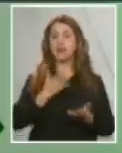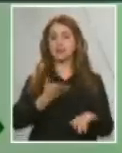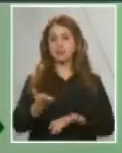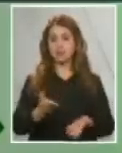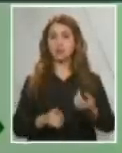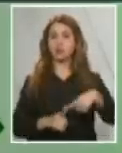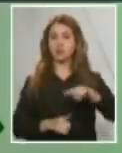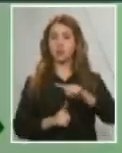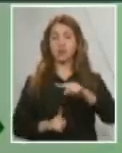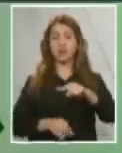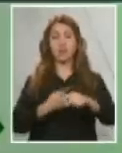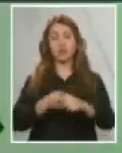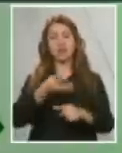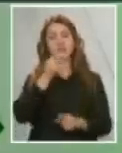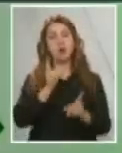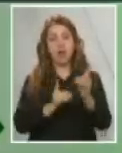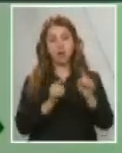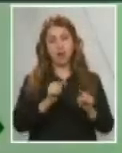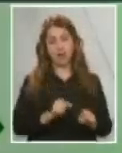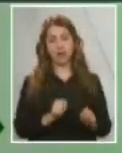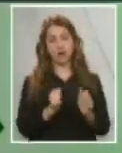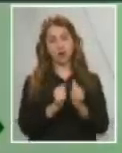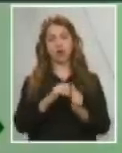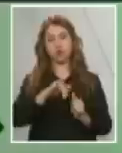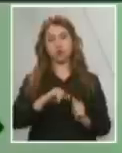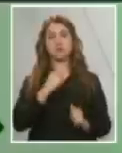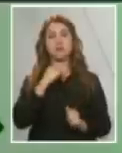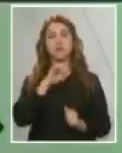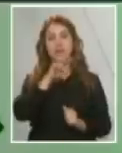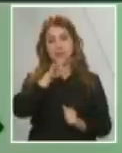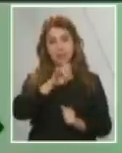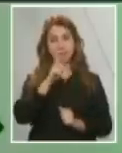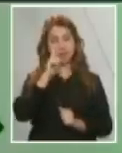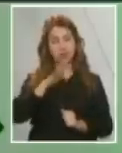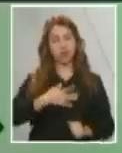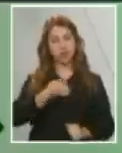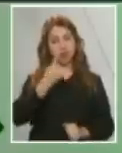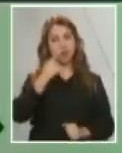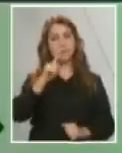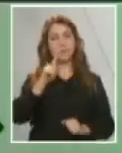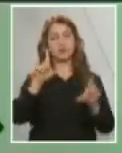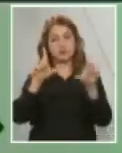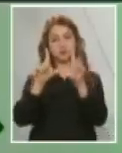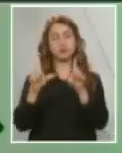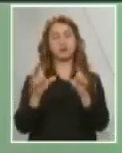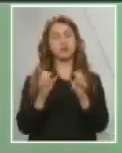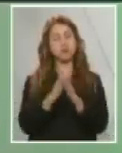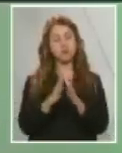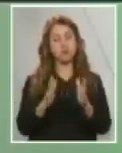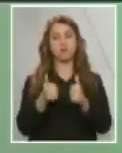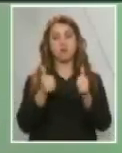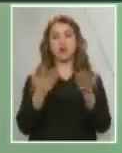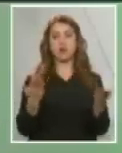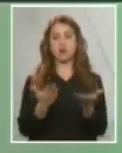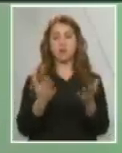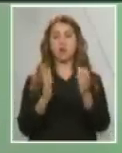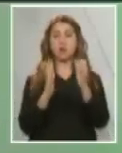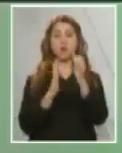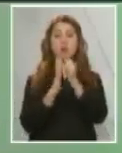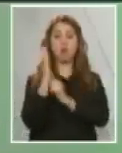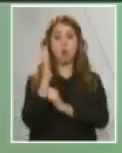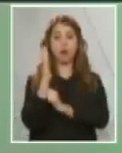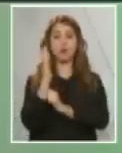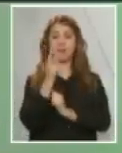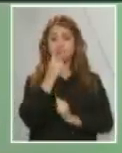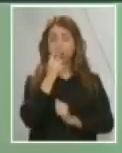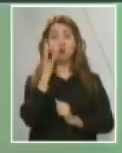servicio de los demás. Ya mencionábamos algo aquí junto a Jacqueline, pero quiero que conozcan más de una iniciativa genial, como un guante,